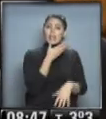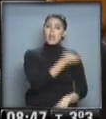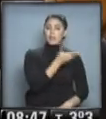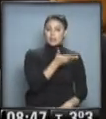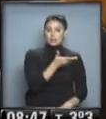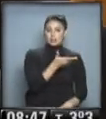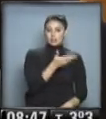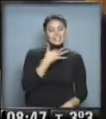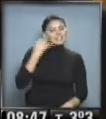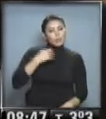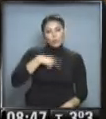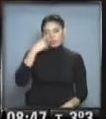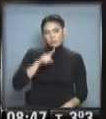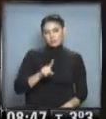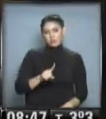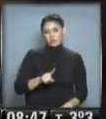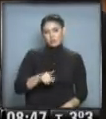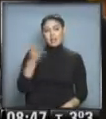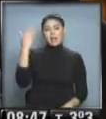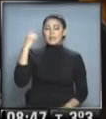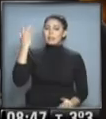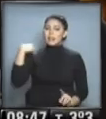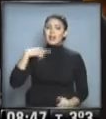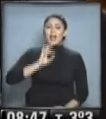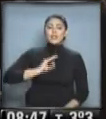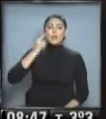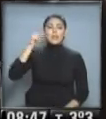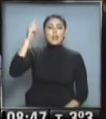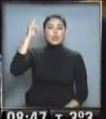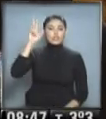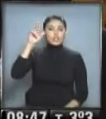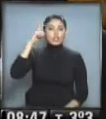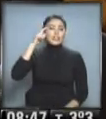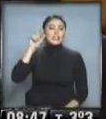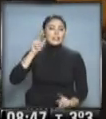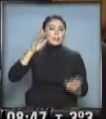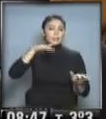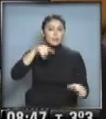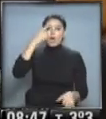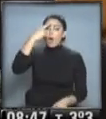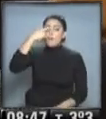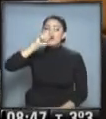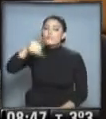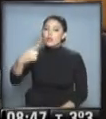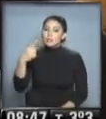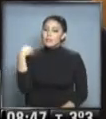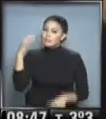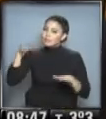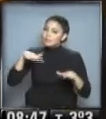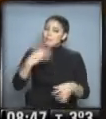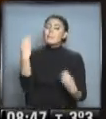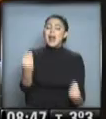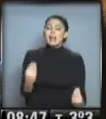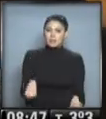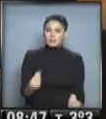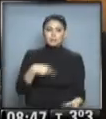reclamar. Como reclamó el pueblo allá en 1810. La próxima vez que vengamos al Cabildo va a ser para lo que debemos